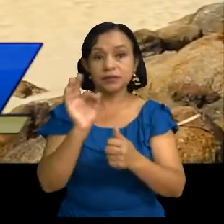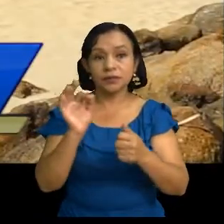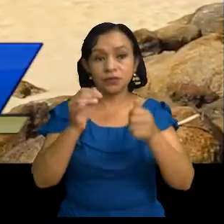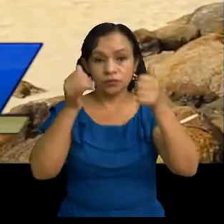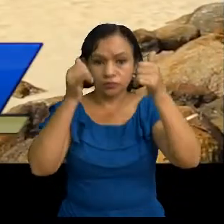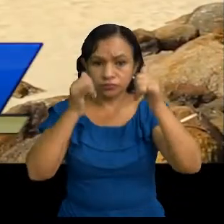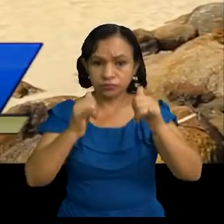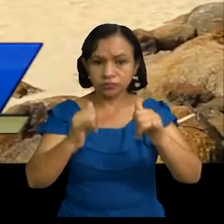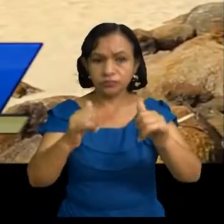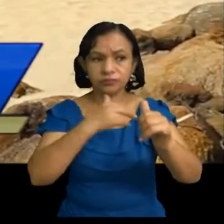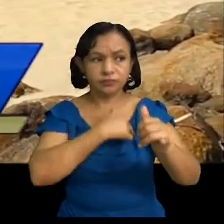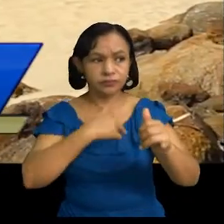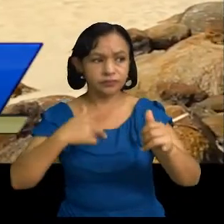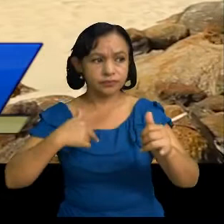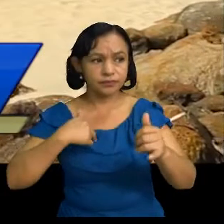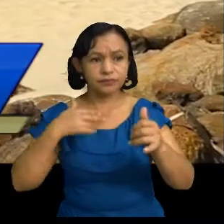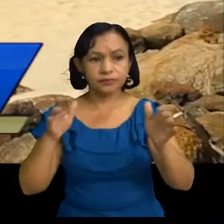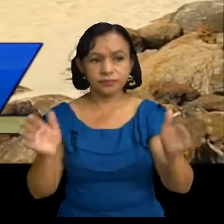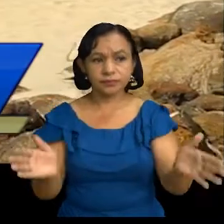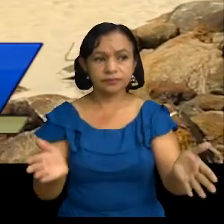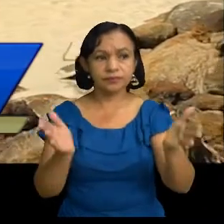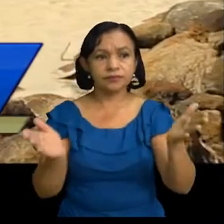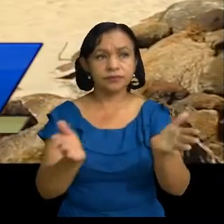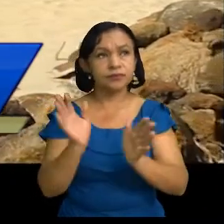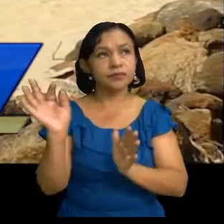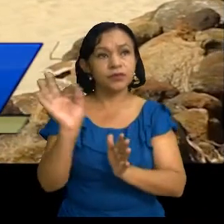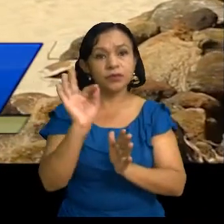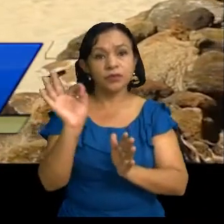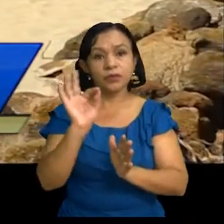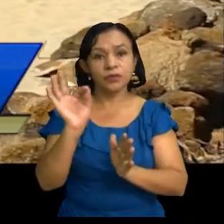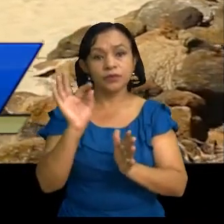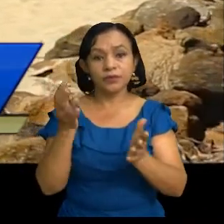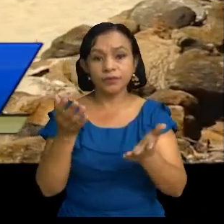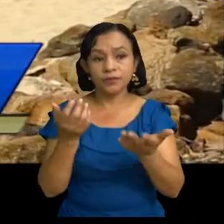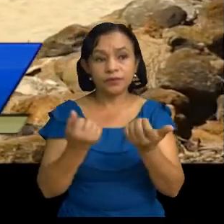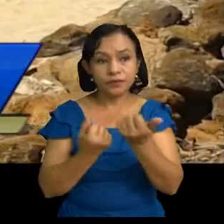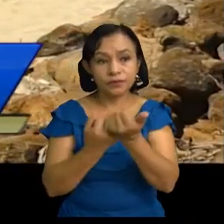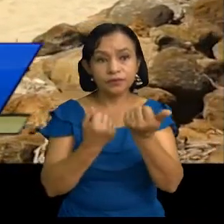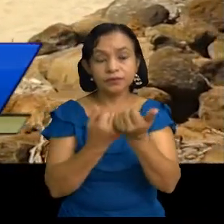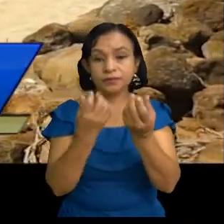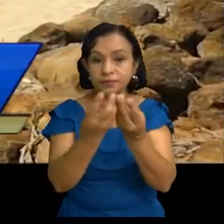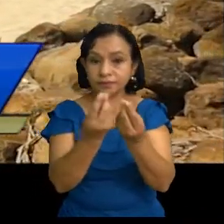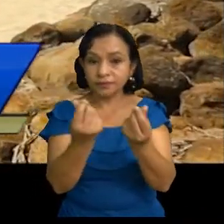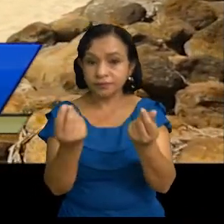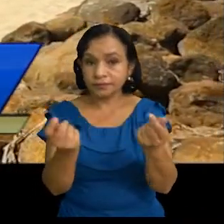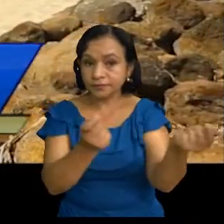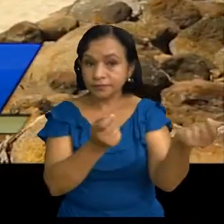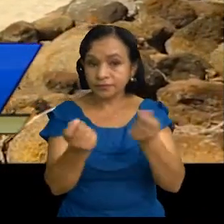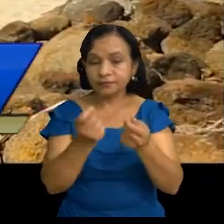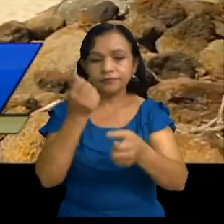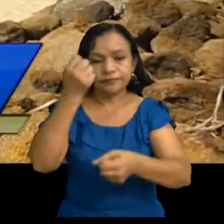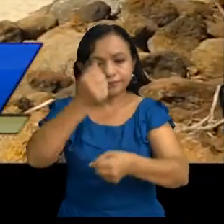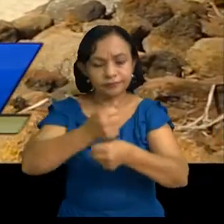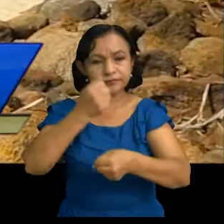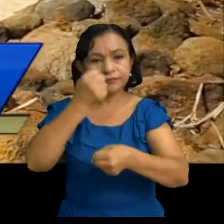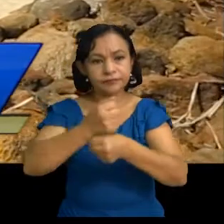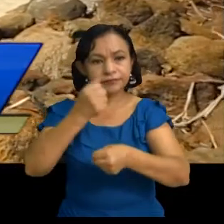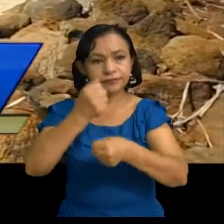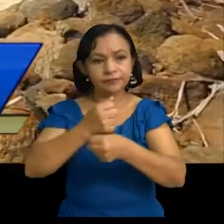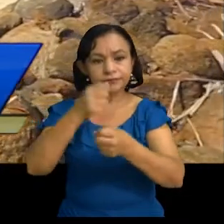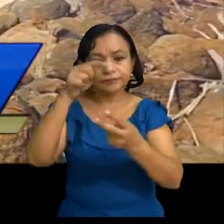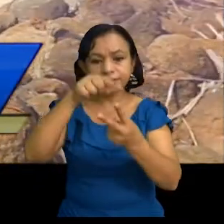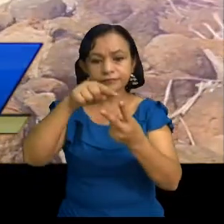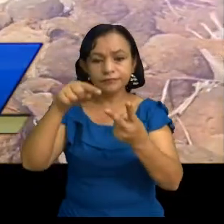que está nos está promoviendo el manejo sostenible de la tierra y nosotros estamos trabajando las dos instituciones